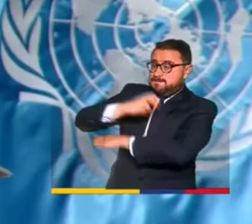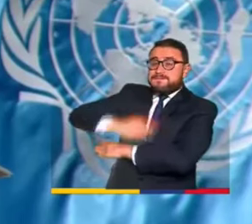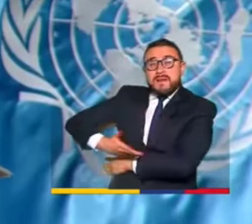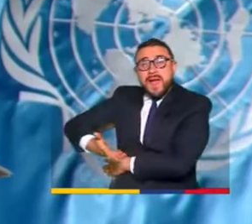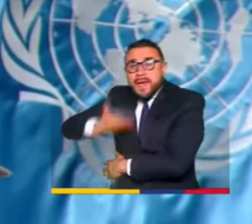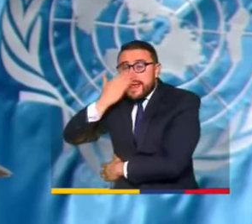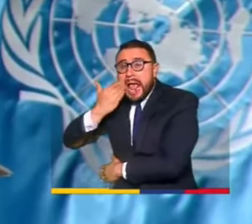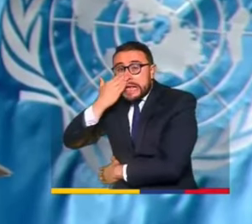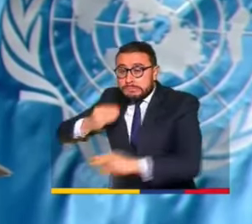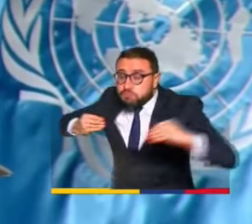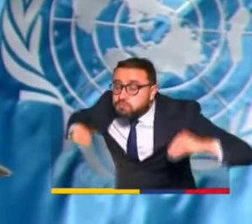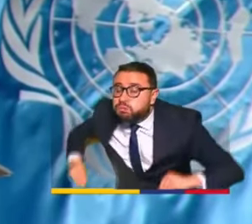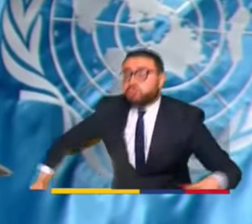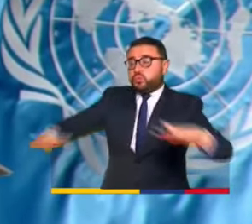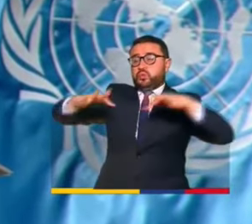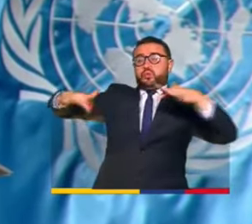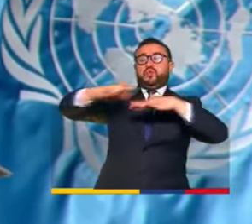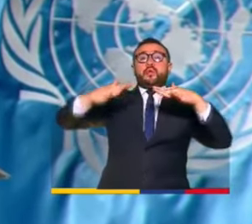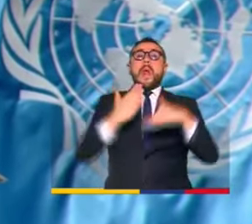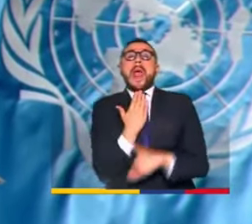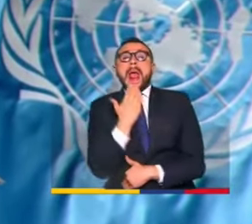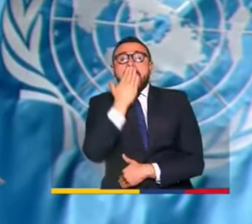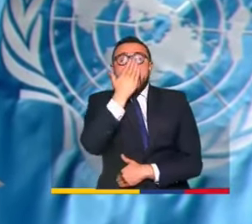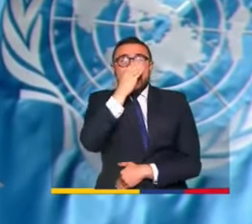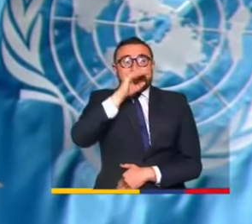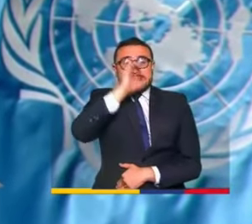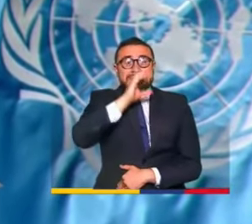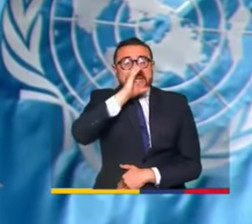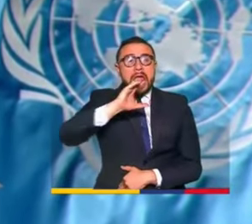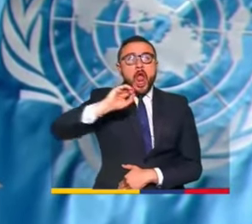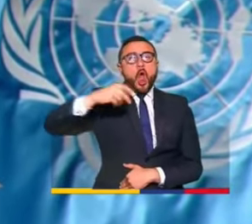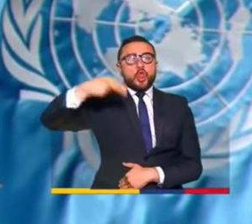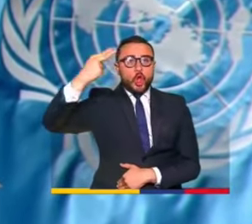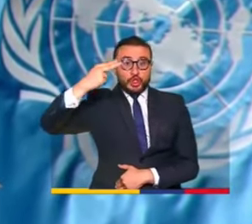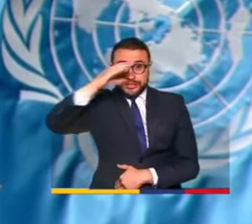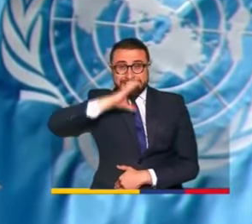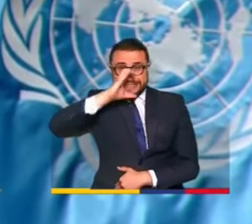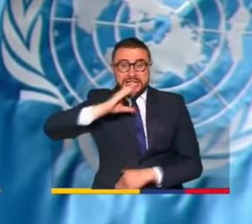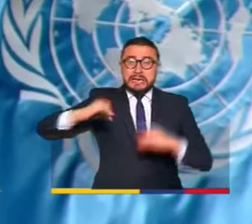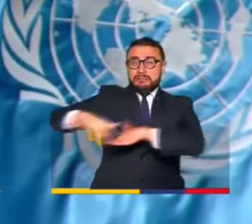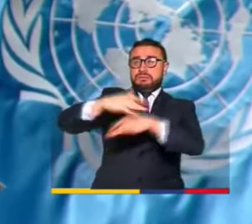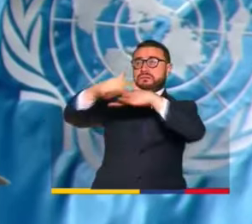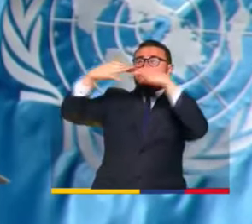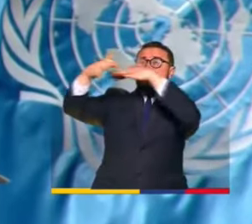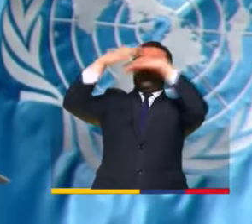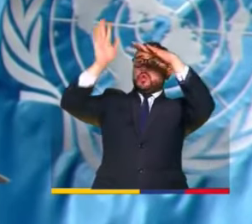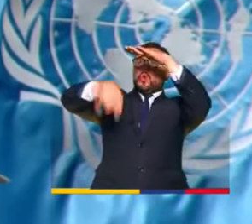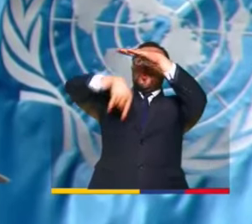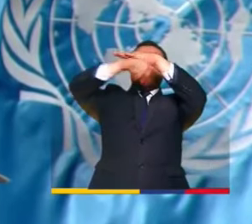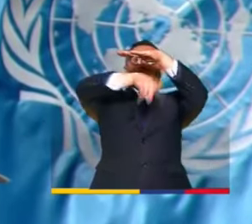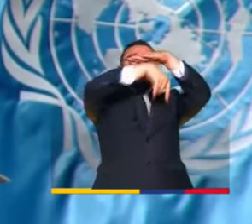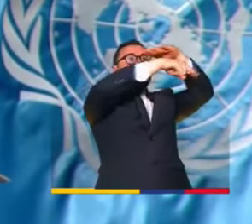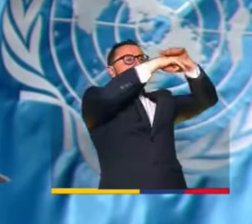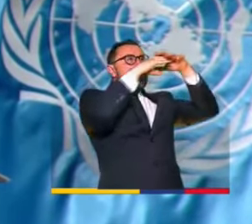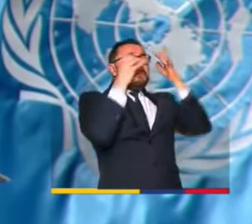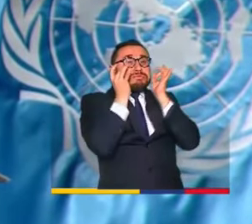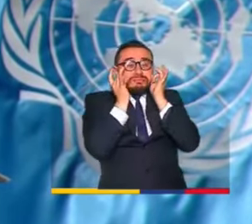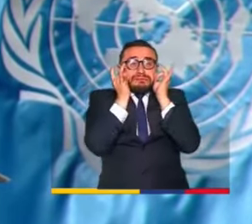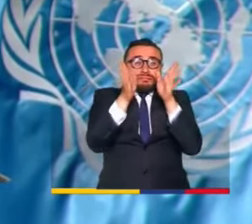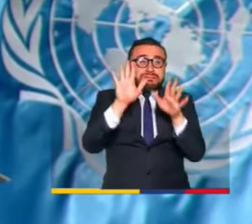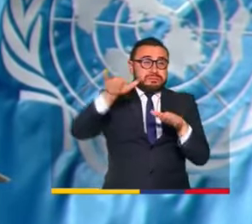mayor de CO2, el gas del calentamiento mundial. La acumulación de